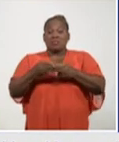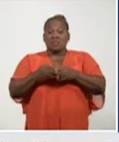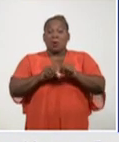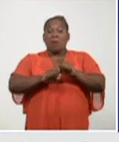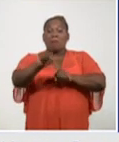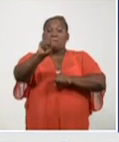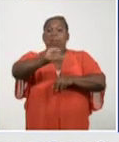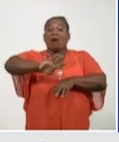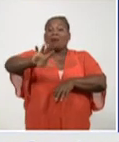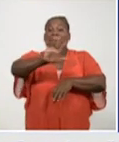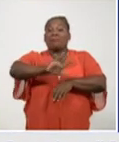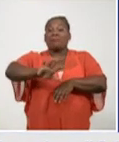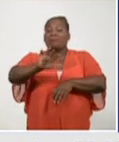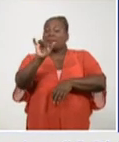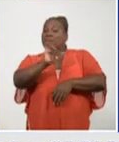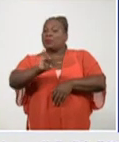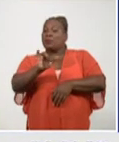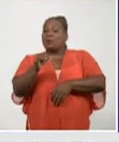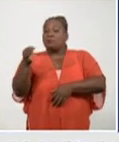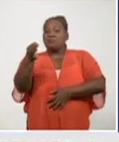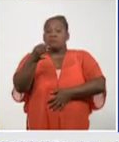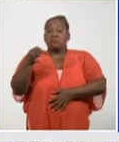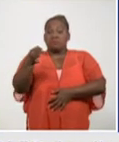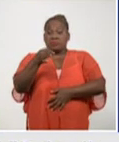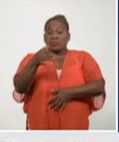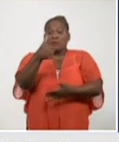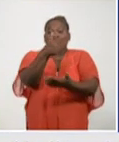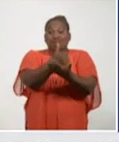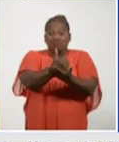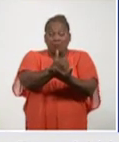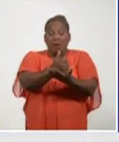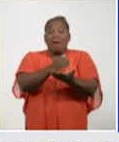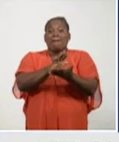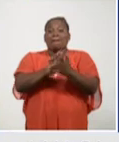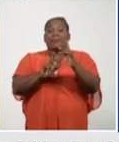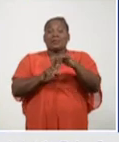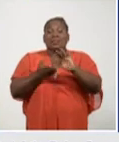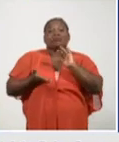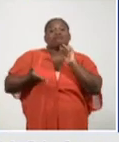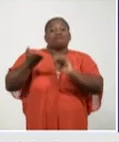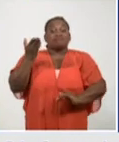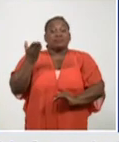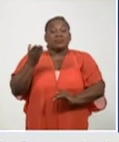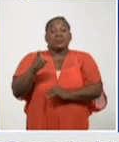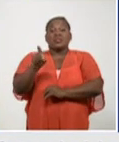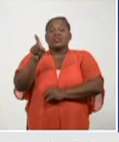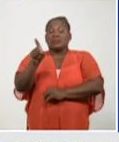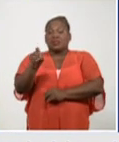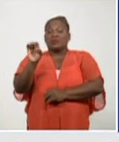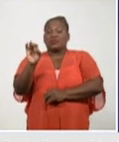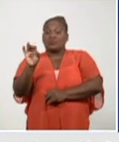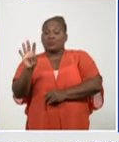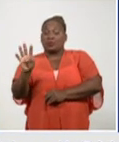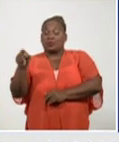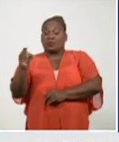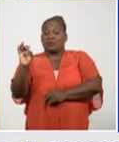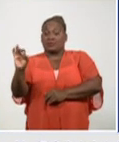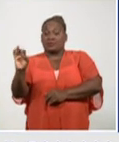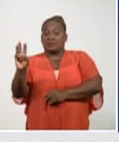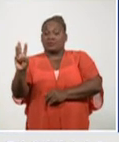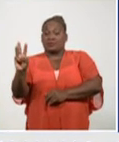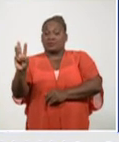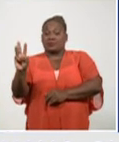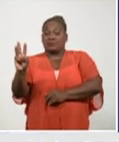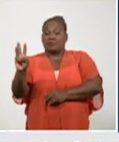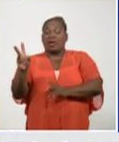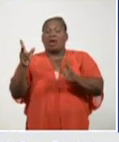pues el municipio de Matanzas, una tasa muy elevada, 174,3, Cárdenas